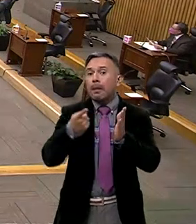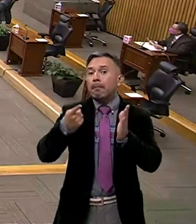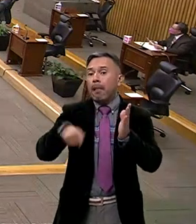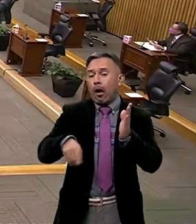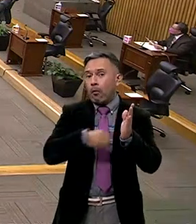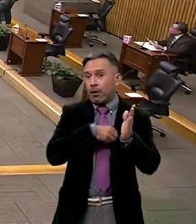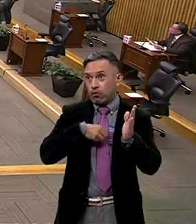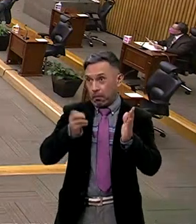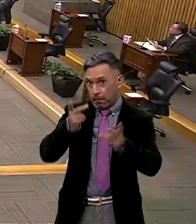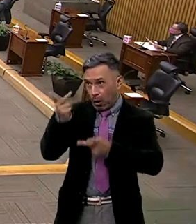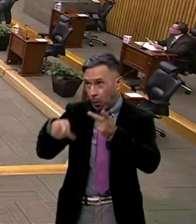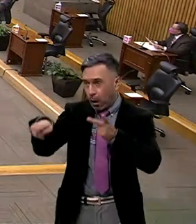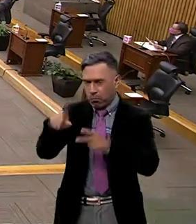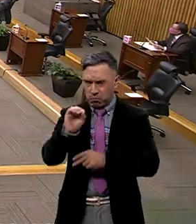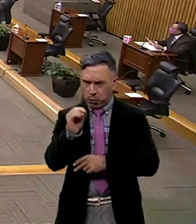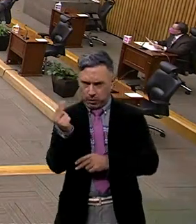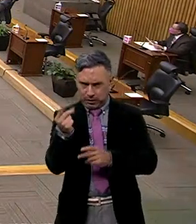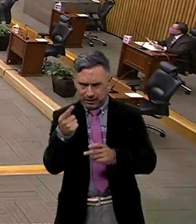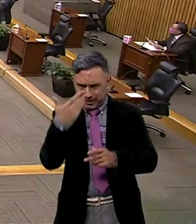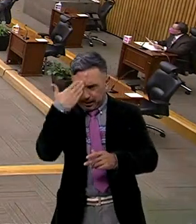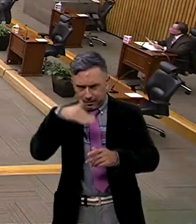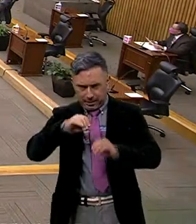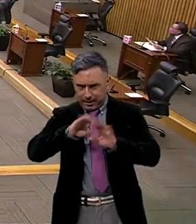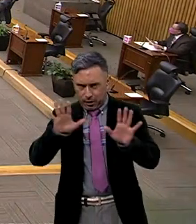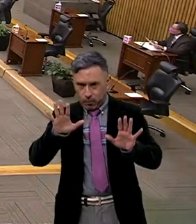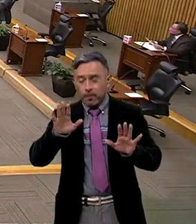y es por ello que la suprema corte